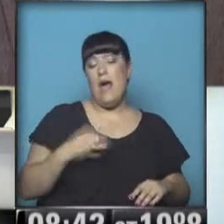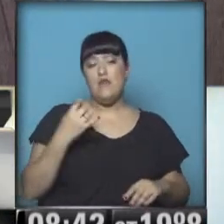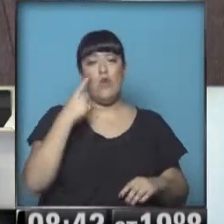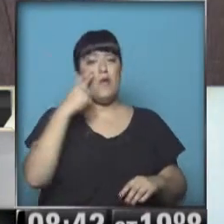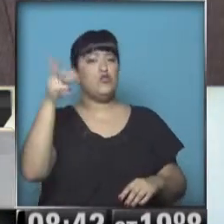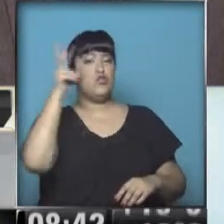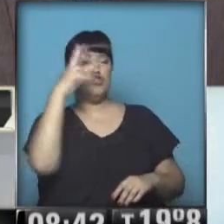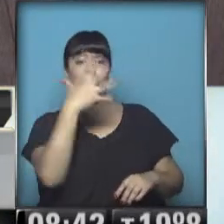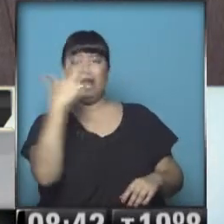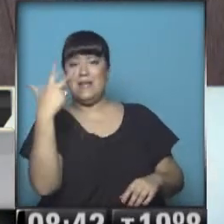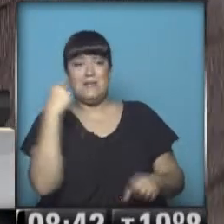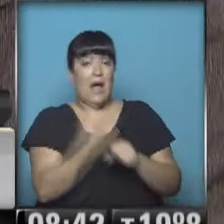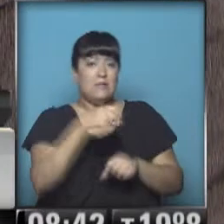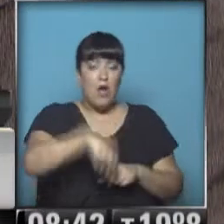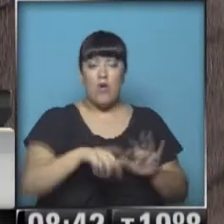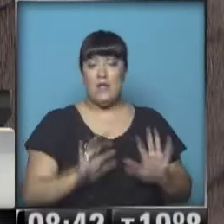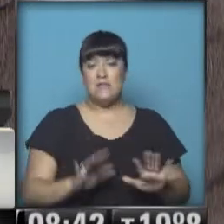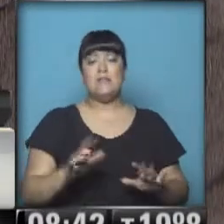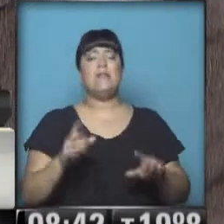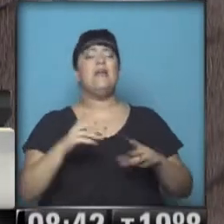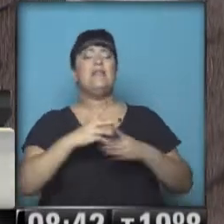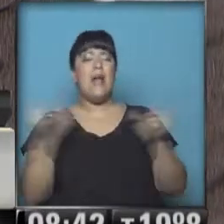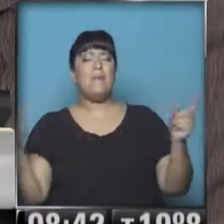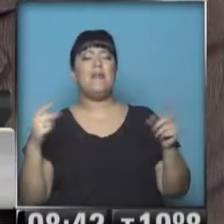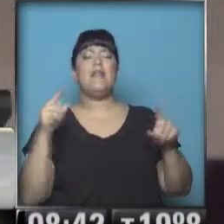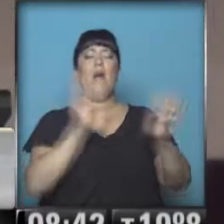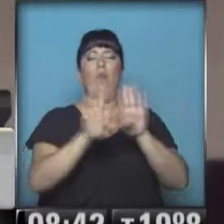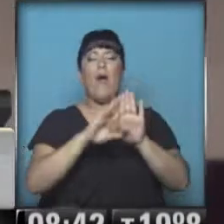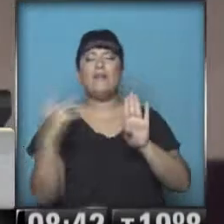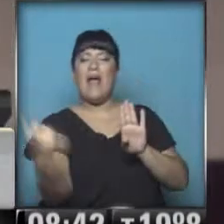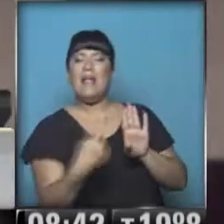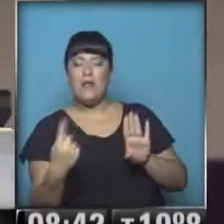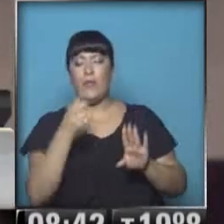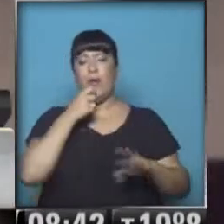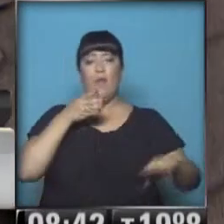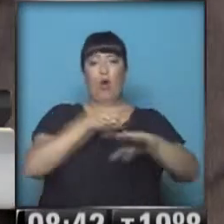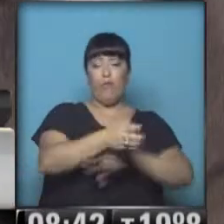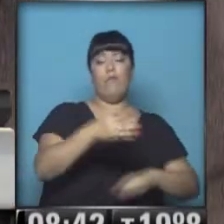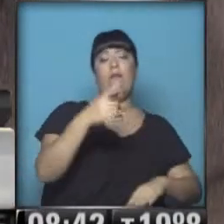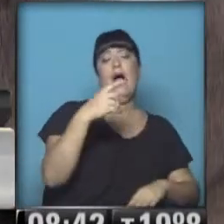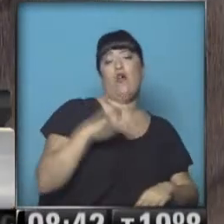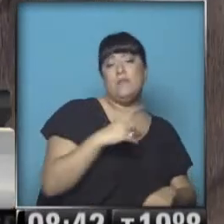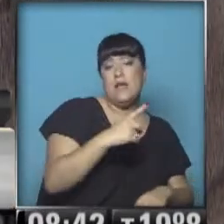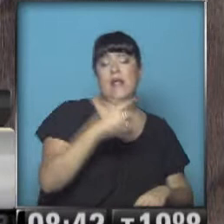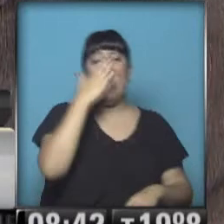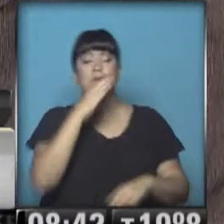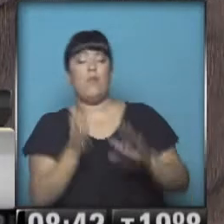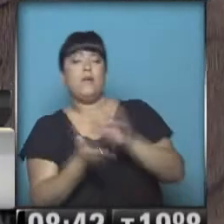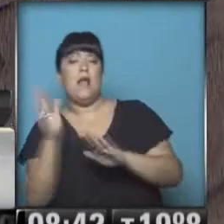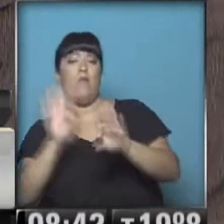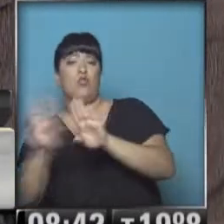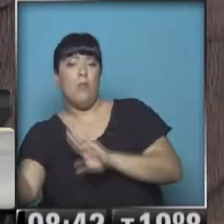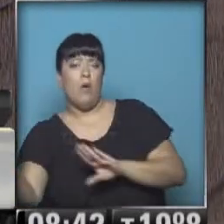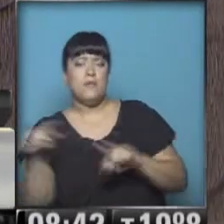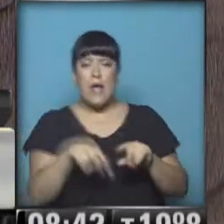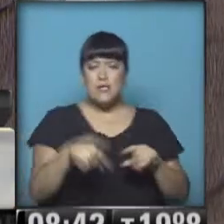penas de represión de la nación hablaba de extermino la puerta giratoria no eso de que los delincuentes se ingresen a la comisaría por una puerta y salen por la otra con esta